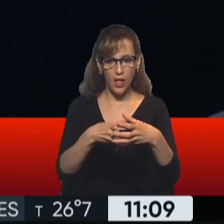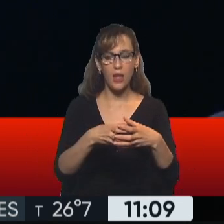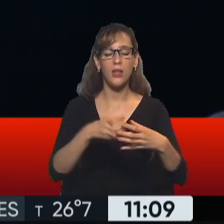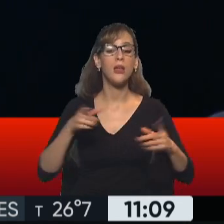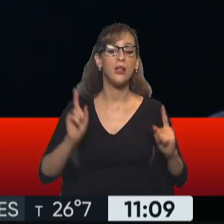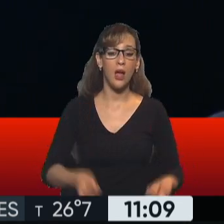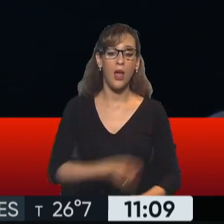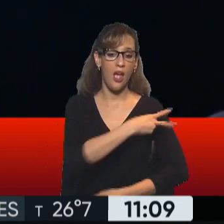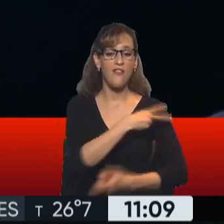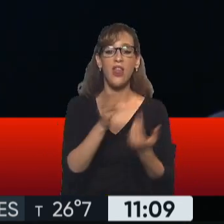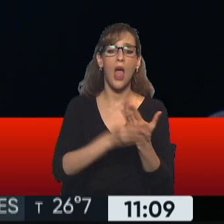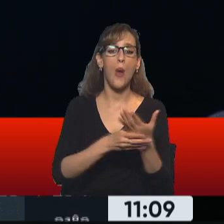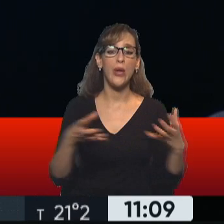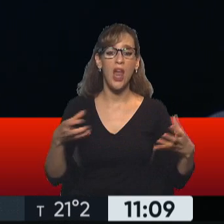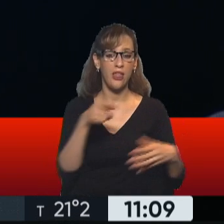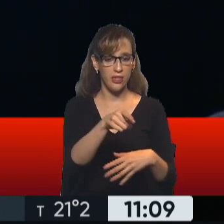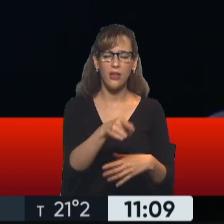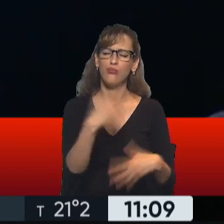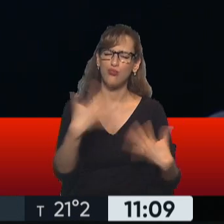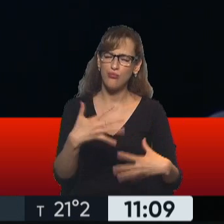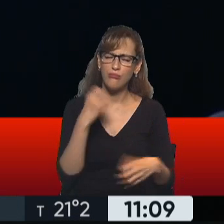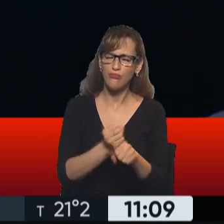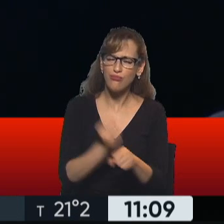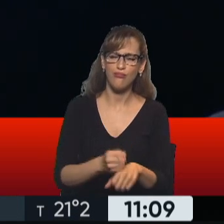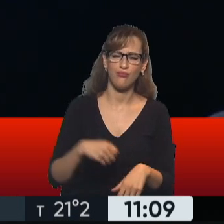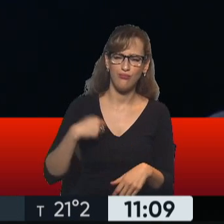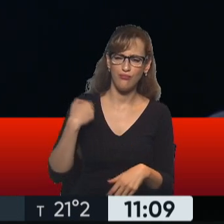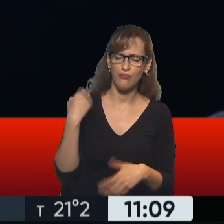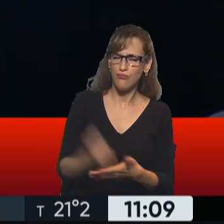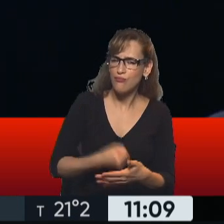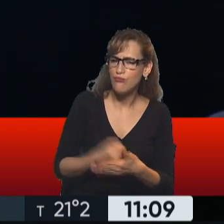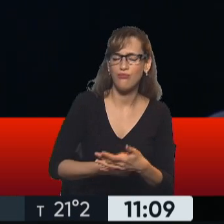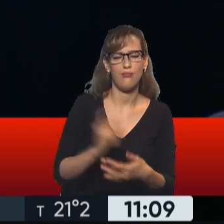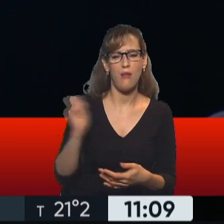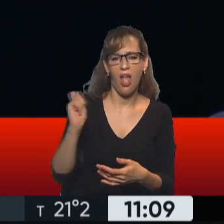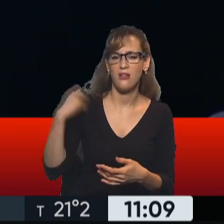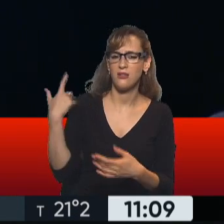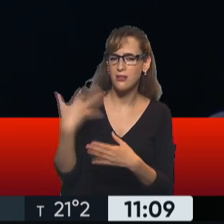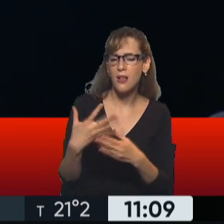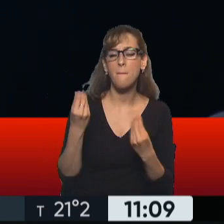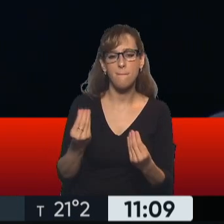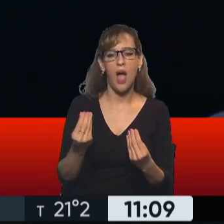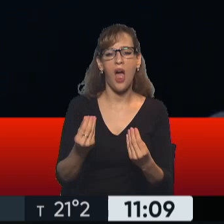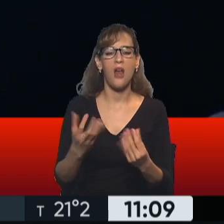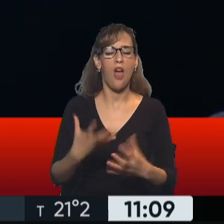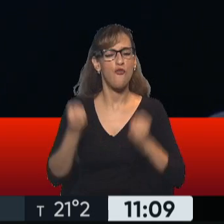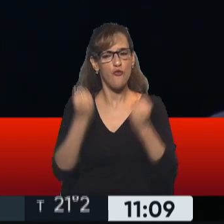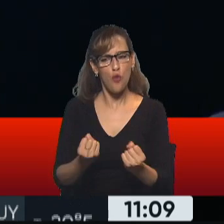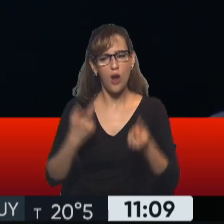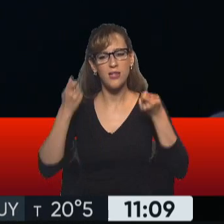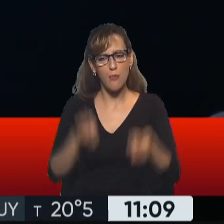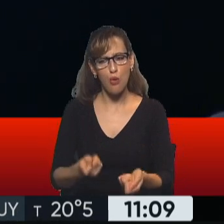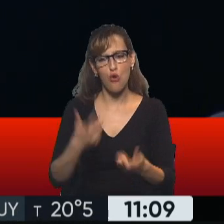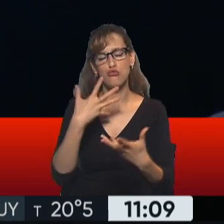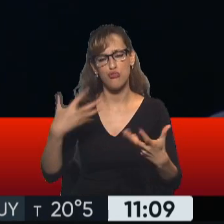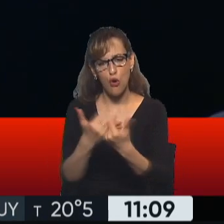estado haciendo un trabajo muy importante en estos últimos meses para poder dar más fuerza también a esta